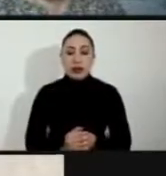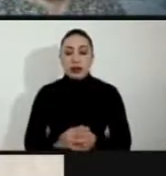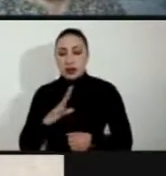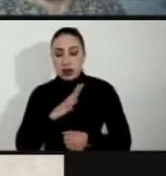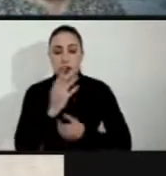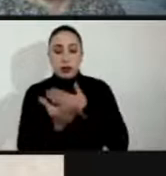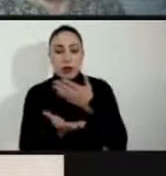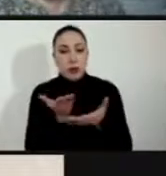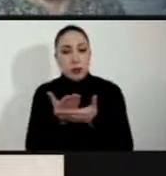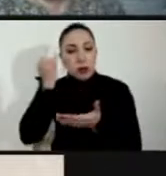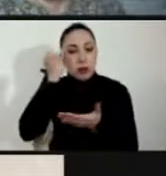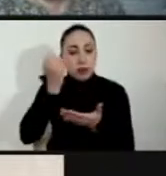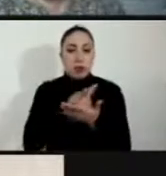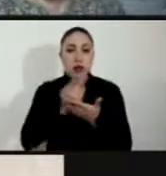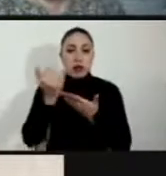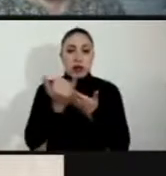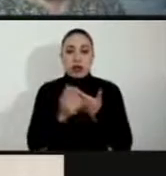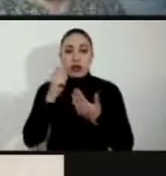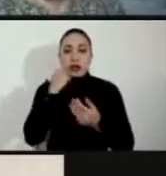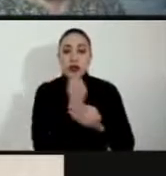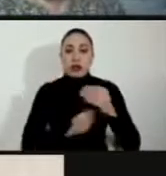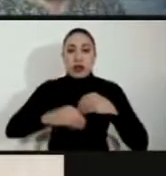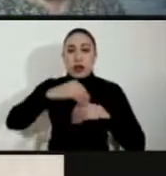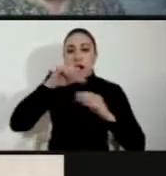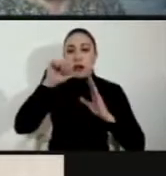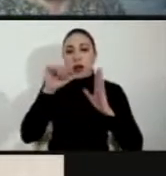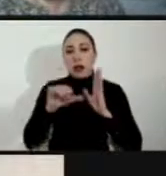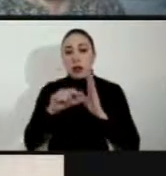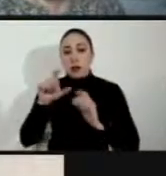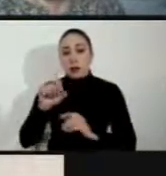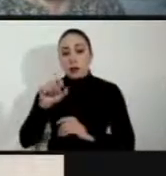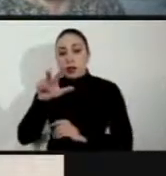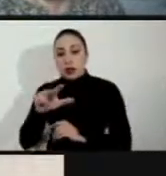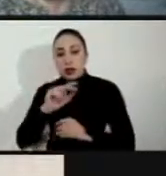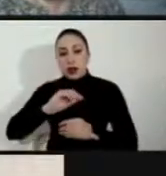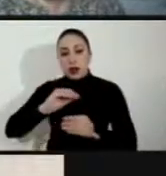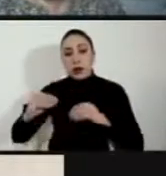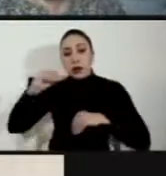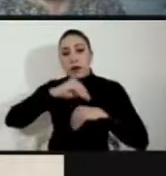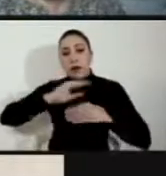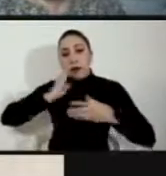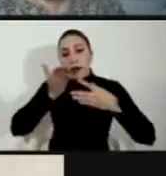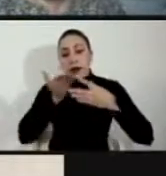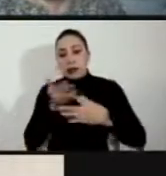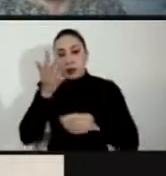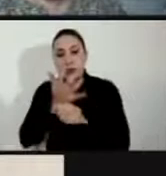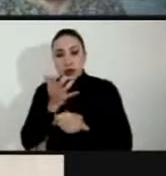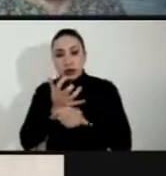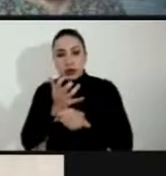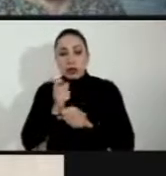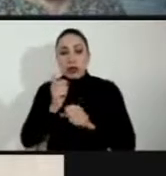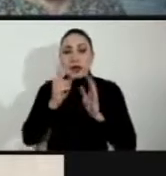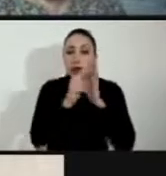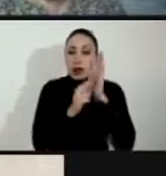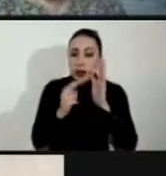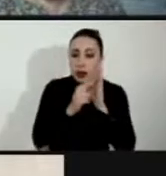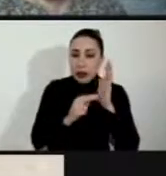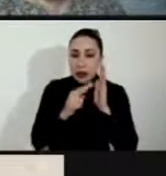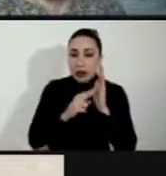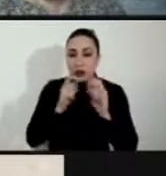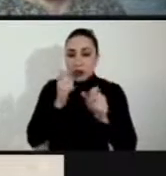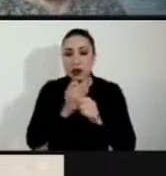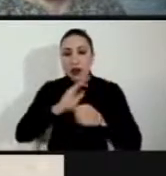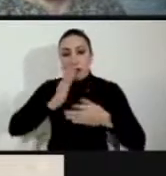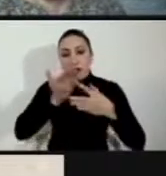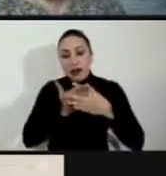decreto por el que se adiciona el artículo 28, una fracción 5 y se reforma la actual fracción 5 para